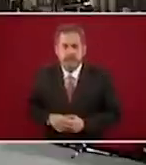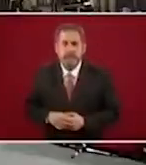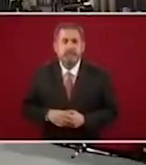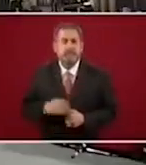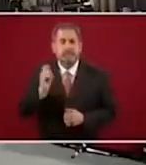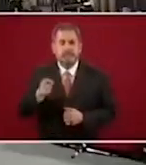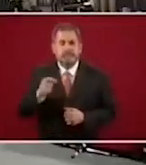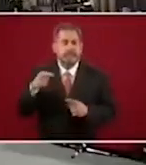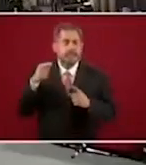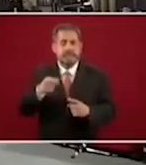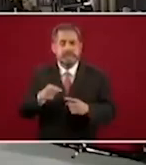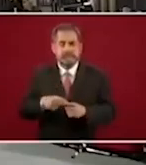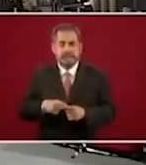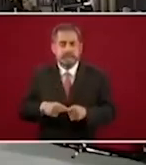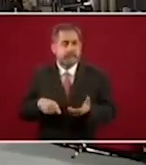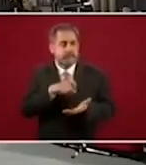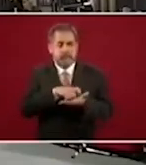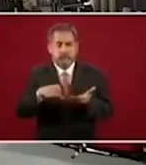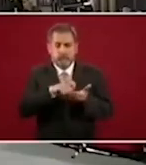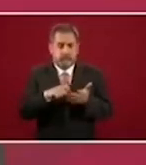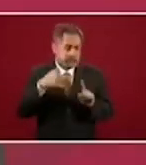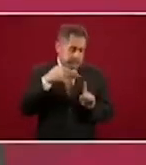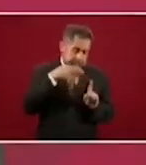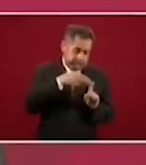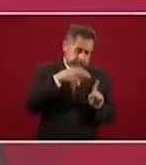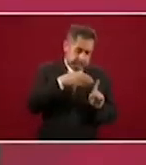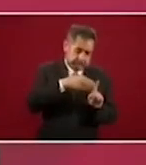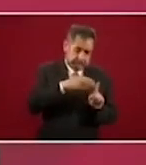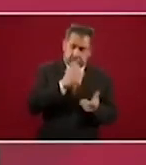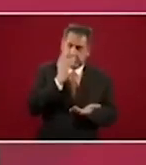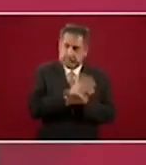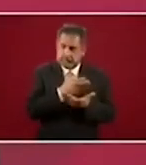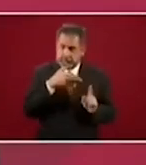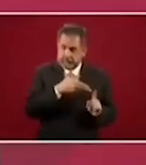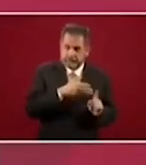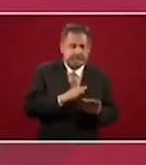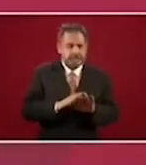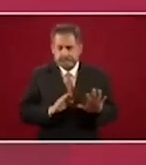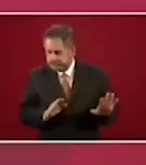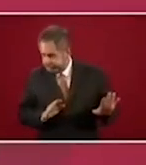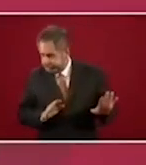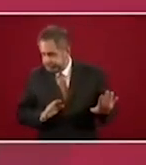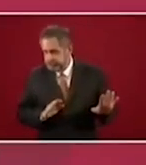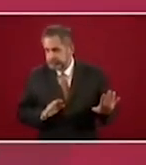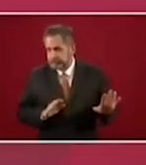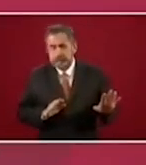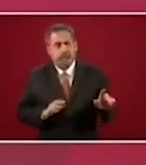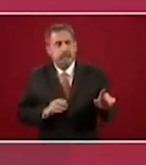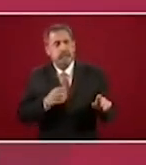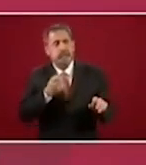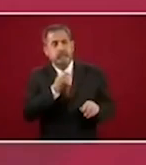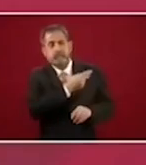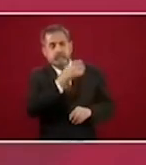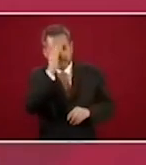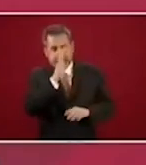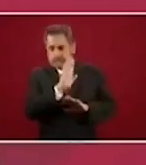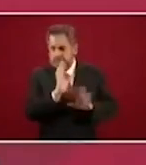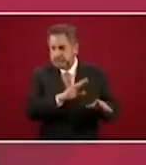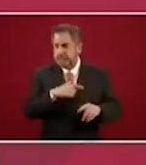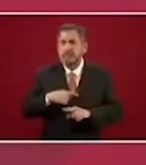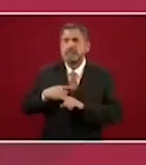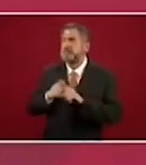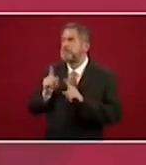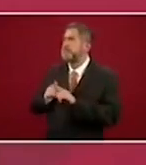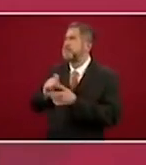Ha sido las compras centralizadas. Y contrario a lo que quienes nos critican piensan, nos ha permitido